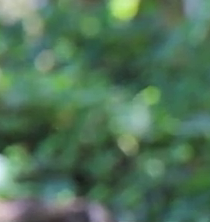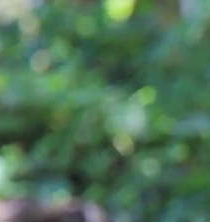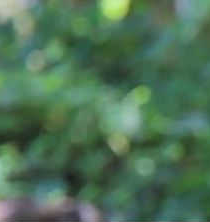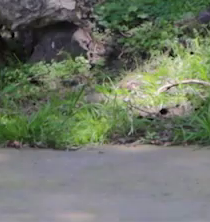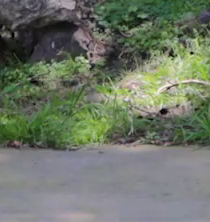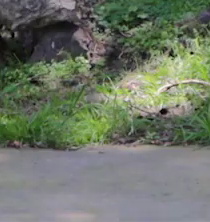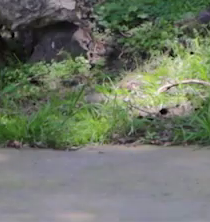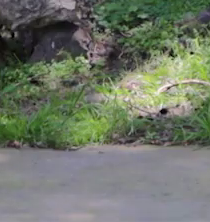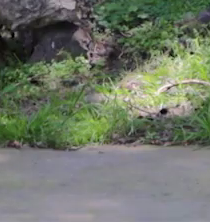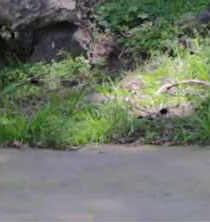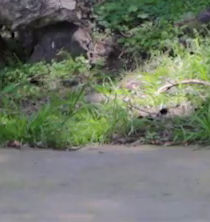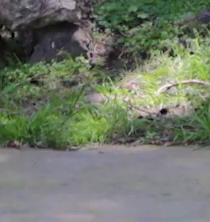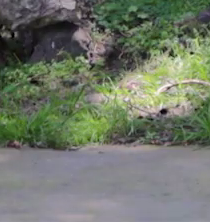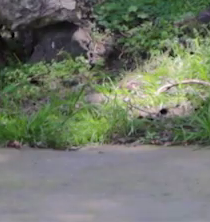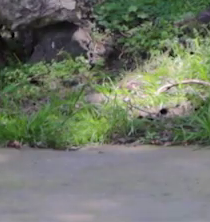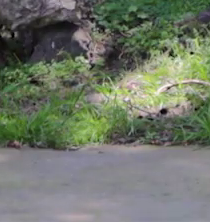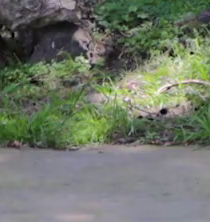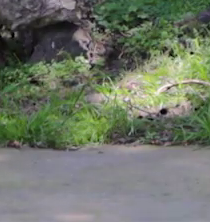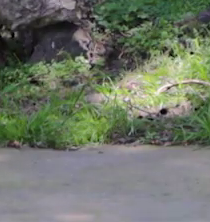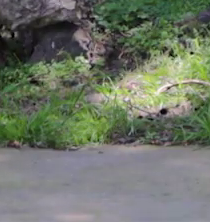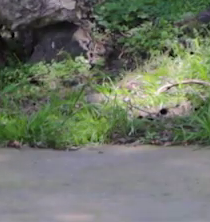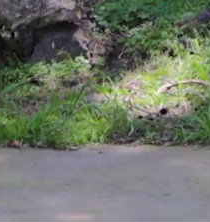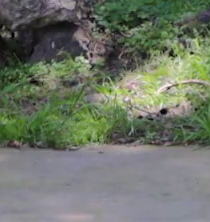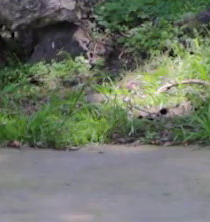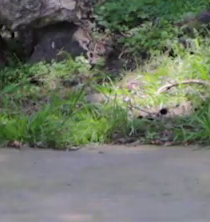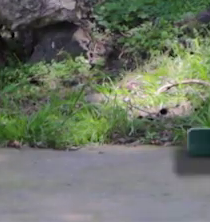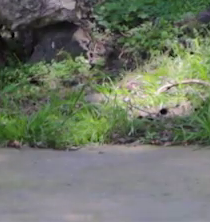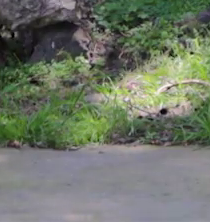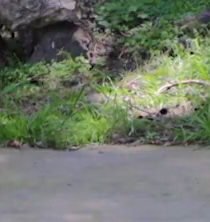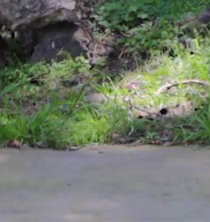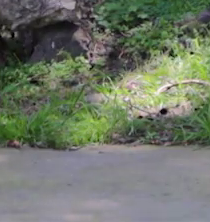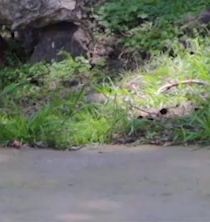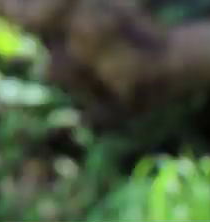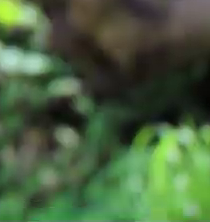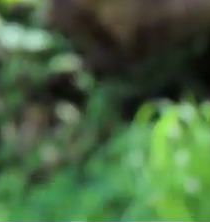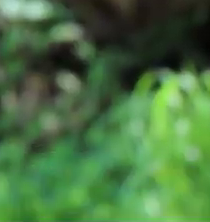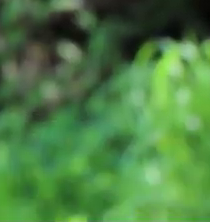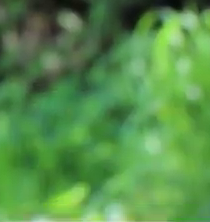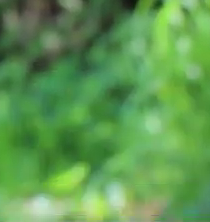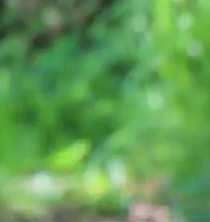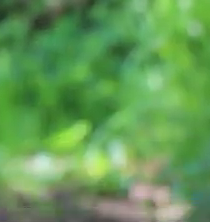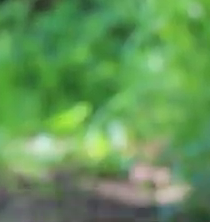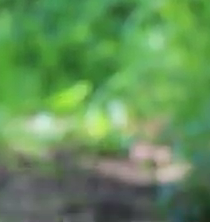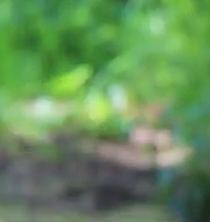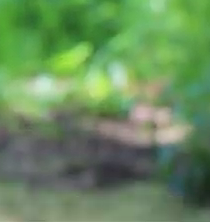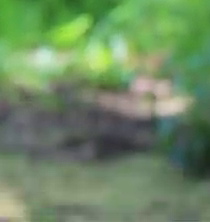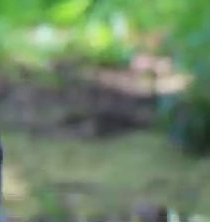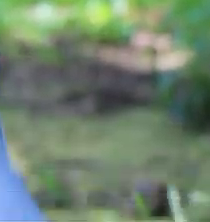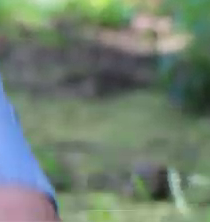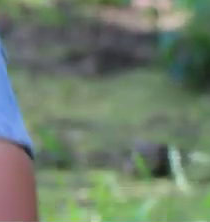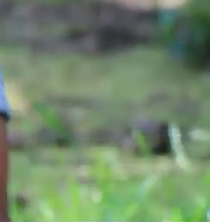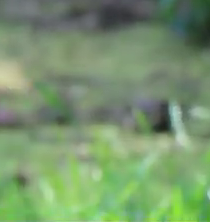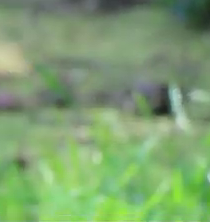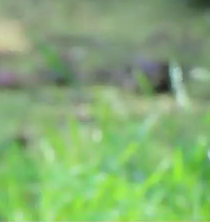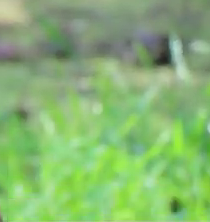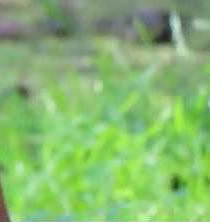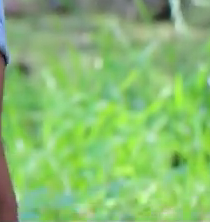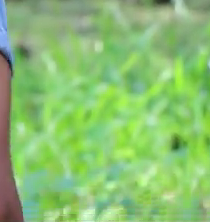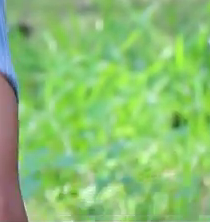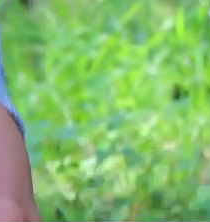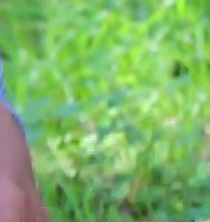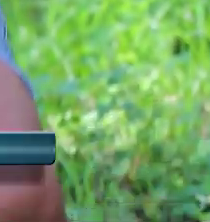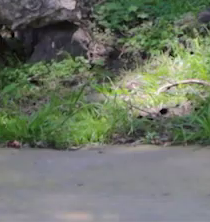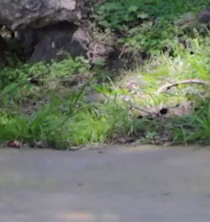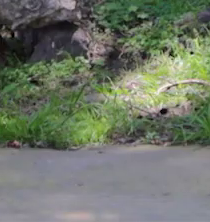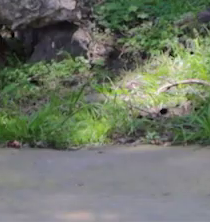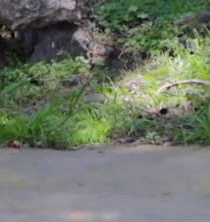pierna. Bajamos, flexionamos. Muy bien, exactamente ahí. Muy bien hecho, Yair. Ahí bien, una más.